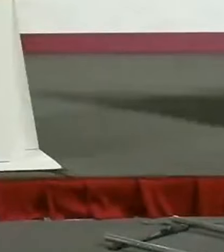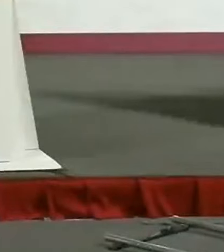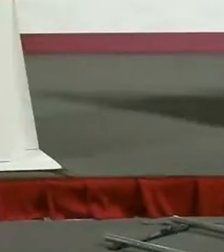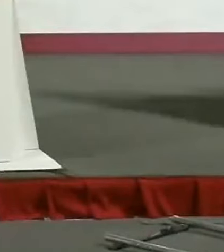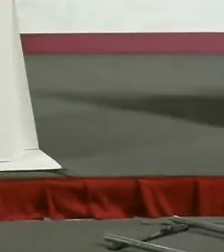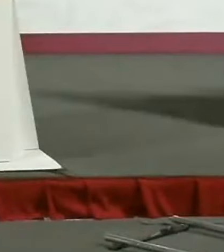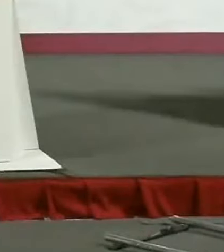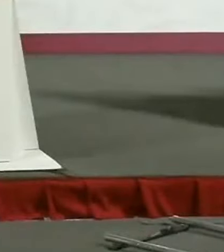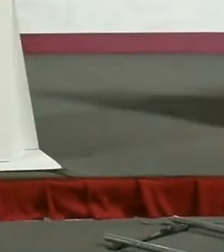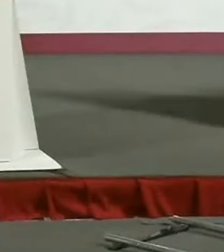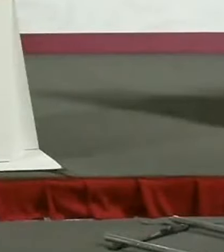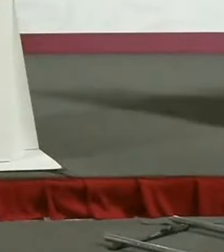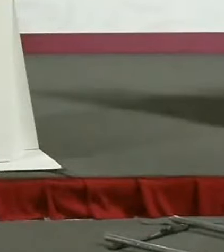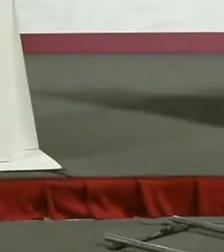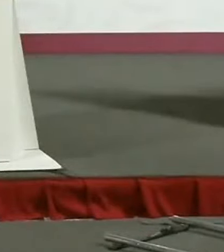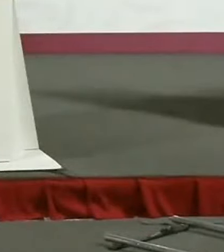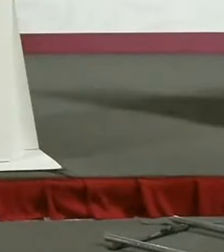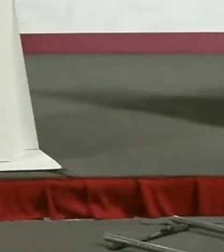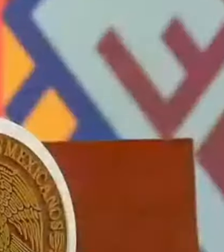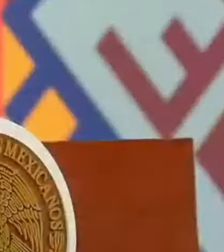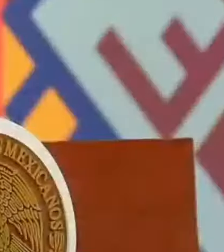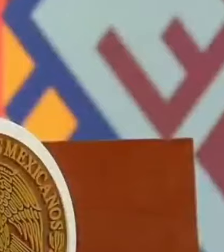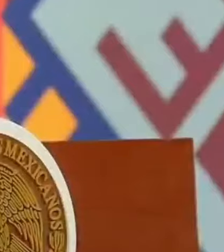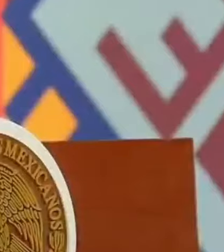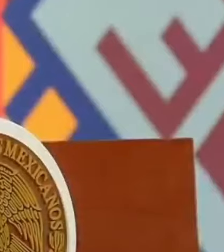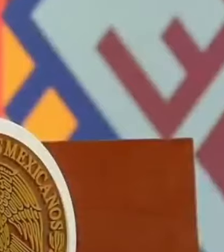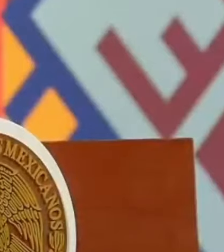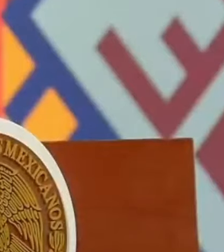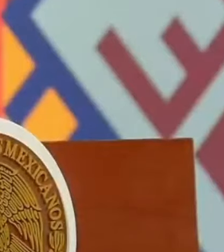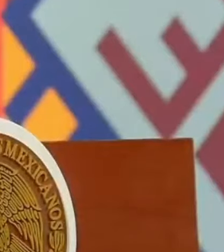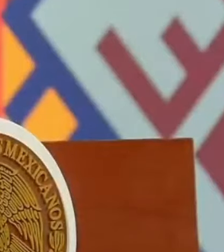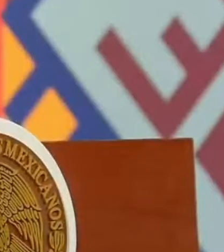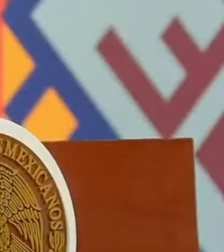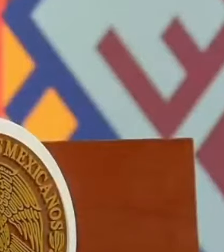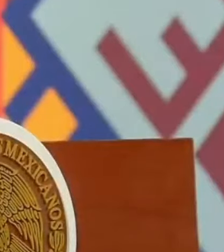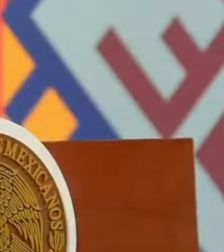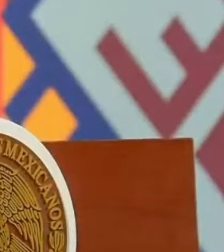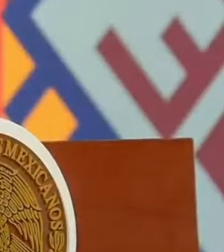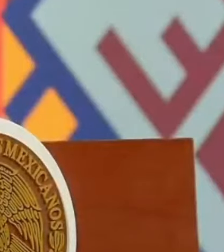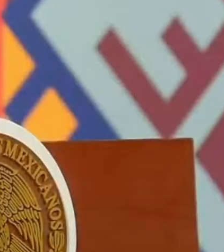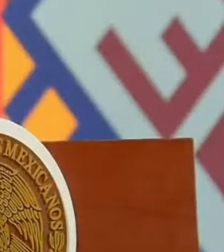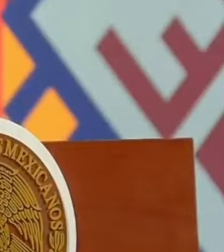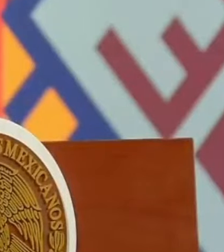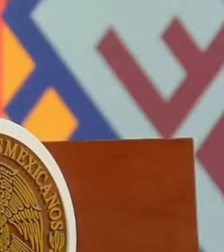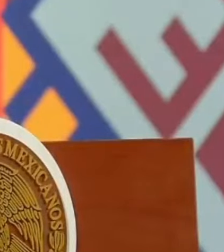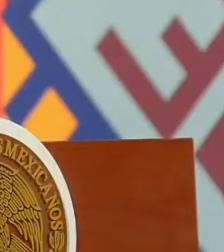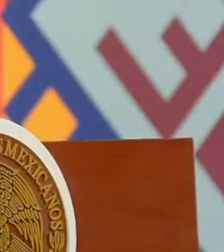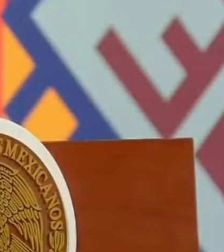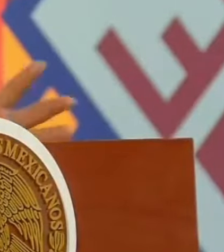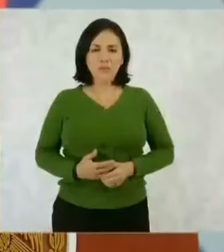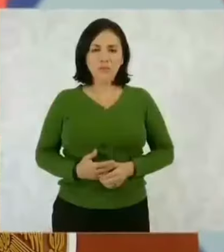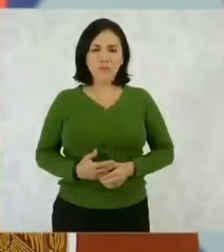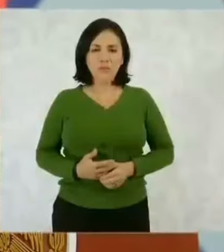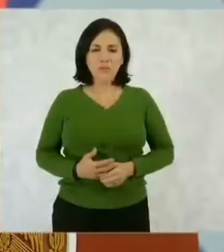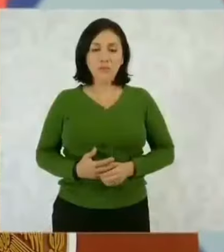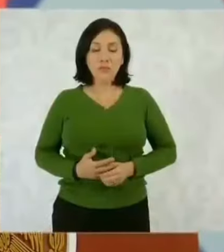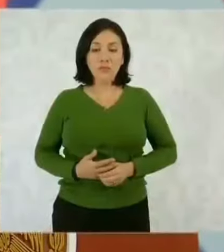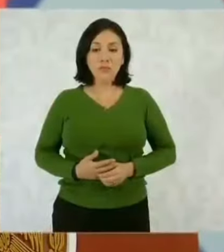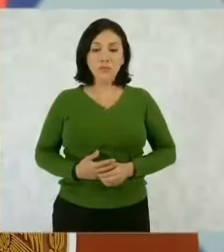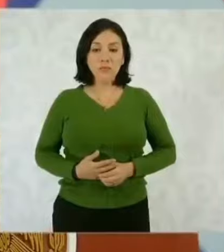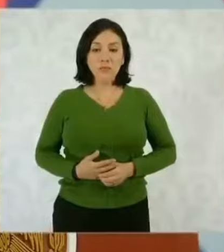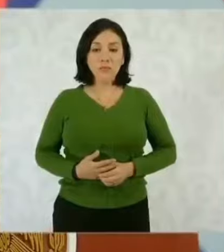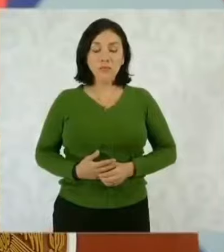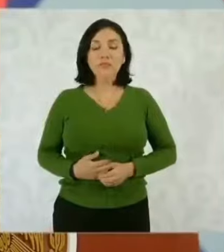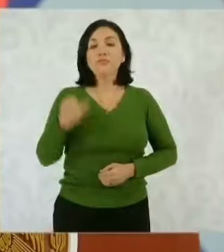ike ta niu ki tu kare ya se pane tiria jabe te mi niu ka kename tinake me que te niu kani